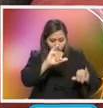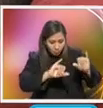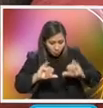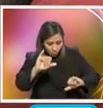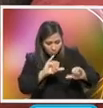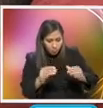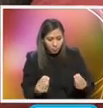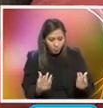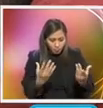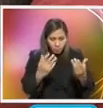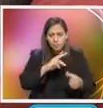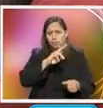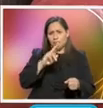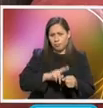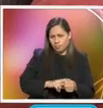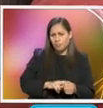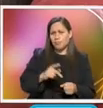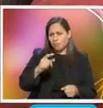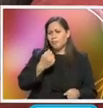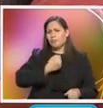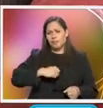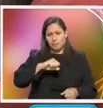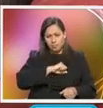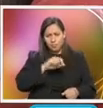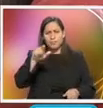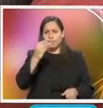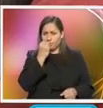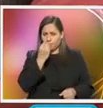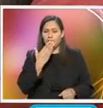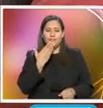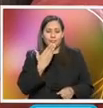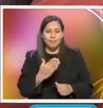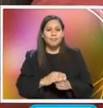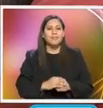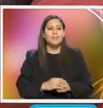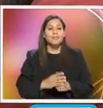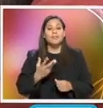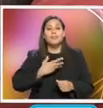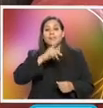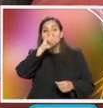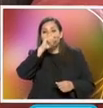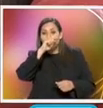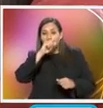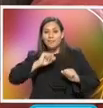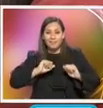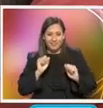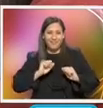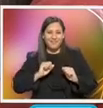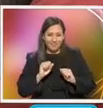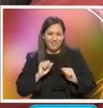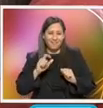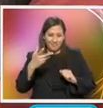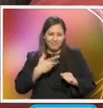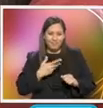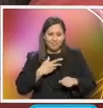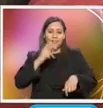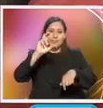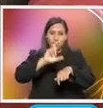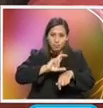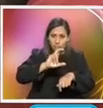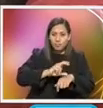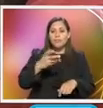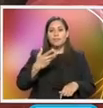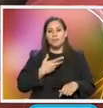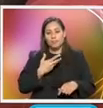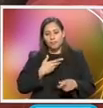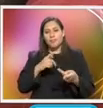bajo un método orgánico, entonces es muy sano lo que ellos están comiendo y cuentan también con gallineros, entonces incluyen la proteína del huevo dentro